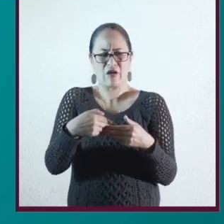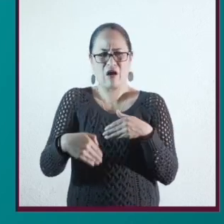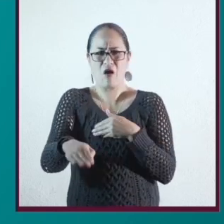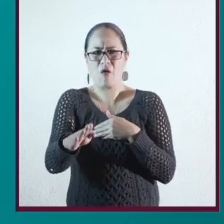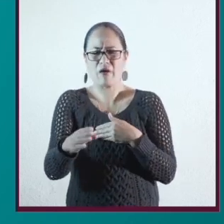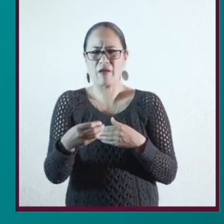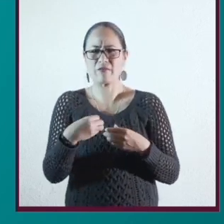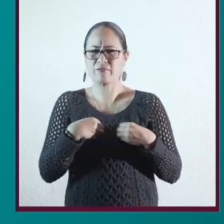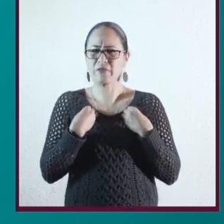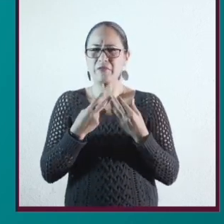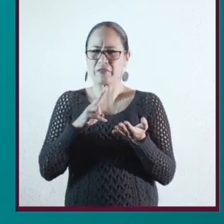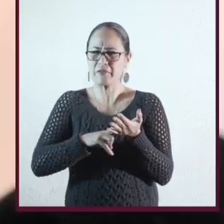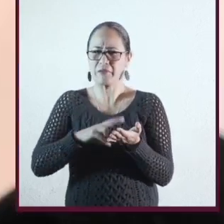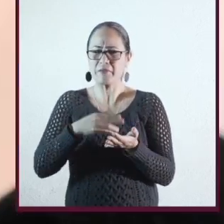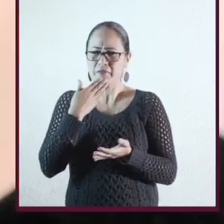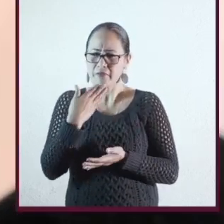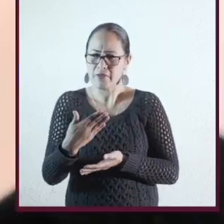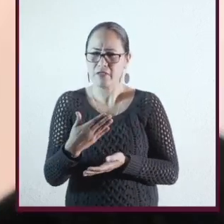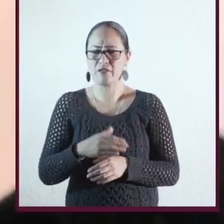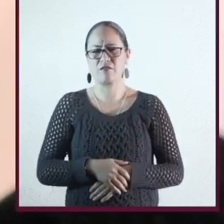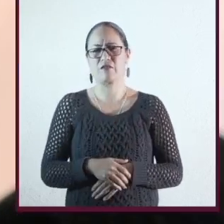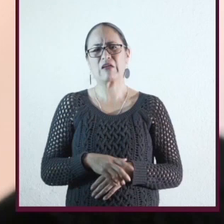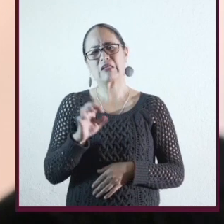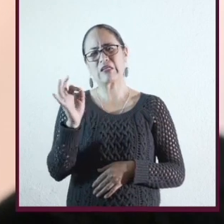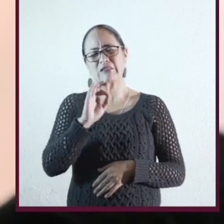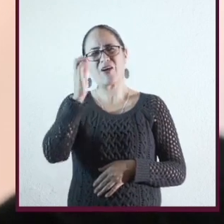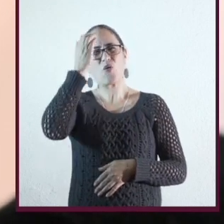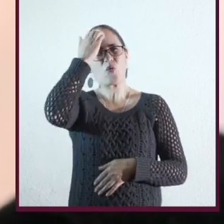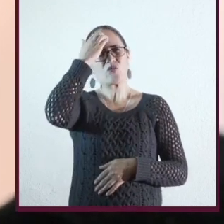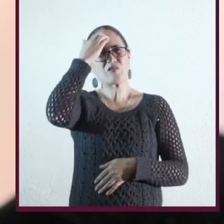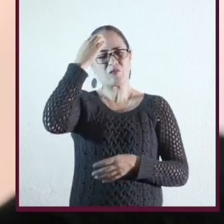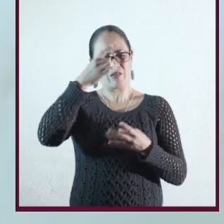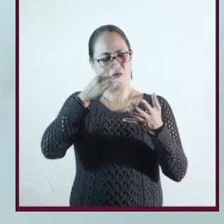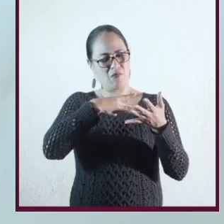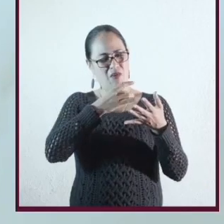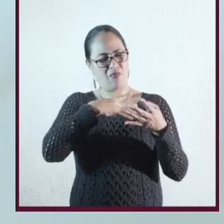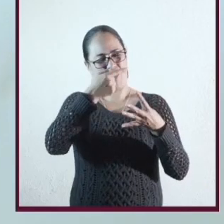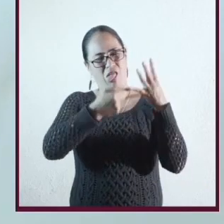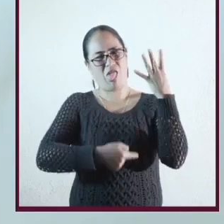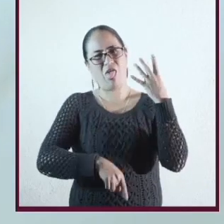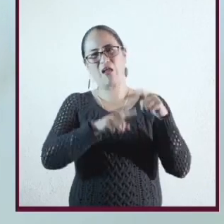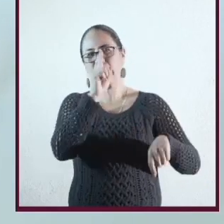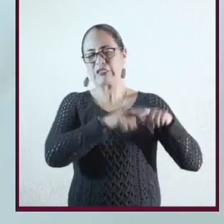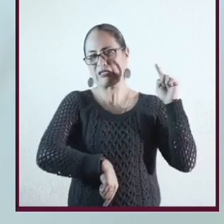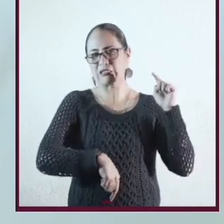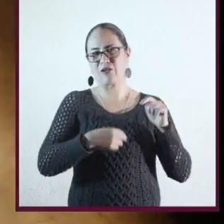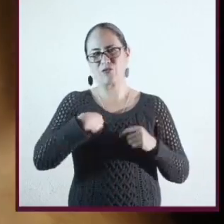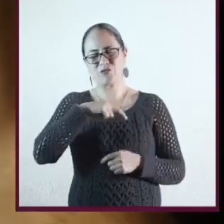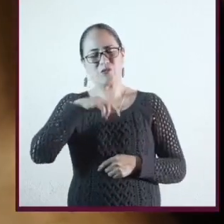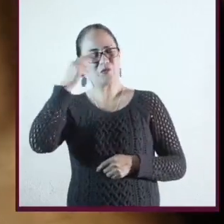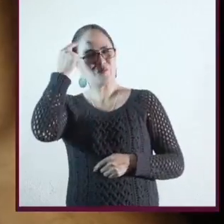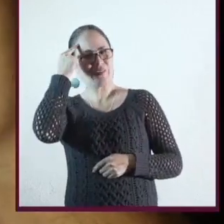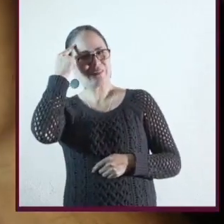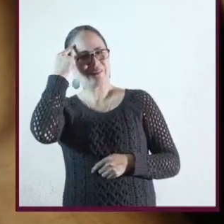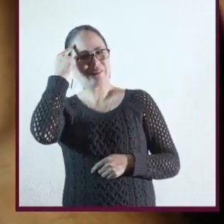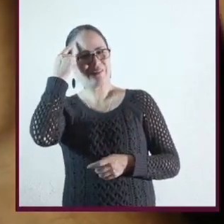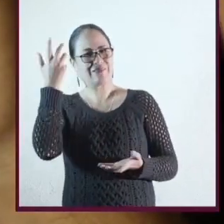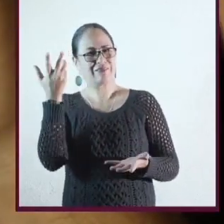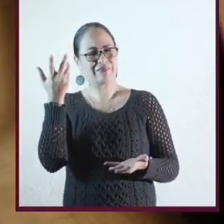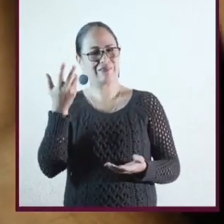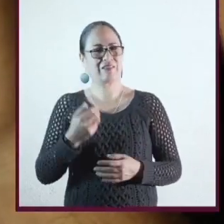vale la pena? Si pensamos que el conocimiento nos libera de nuestros miedos y nos ayuda a resolver nuestros